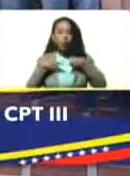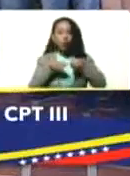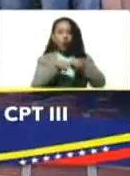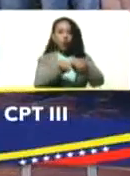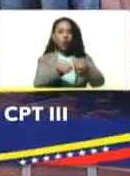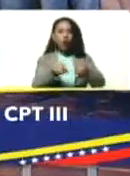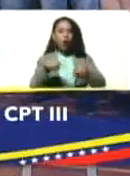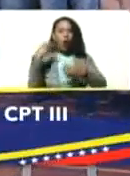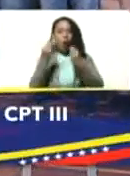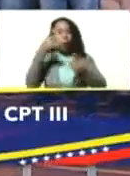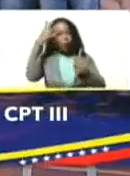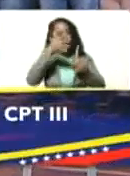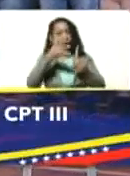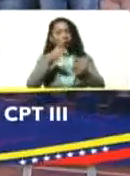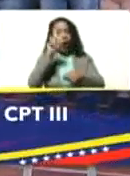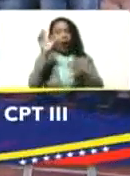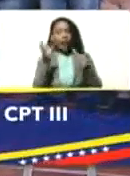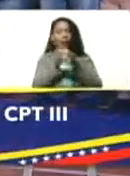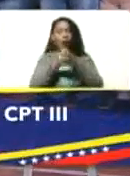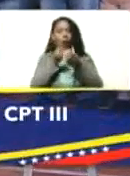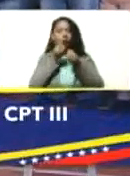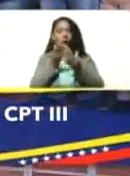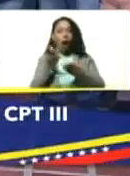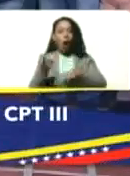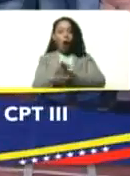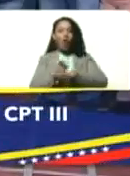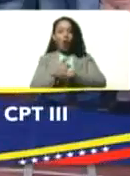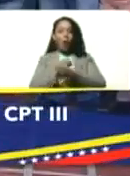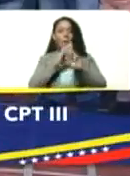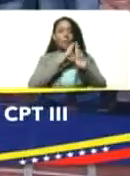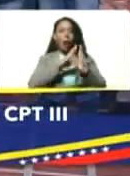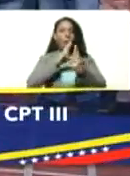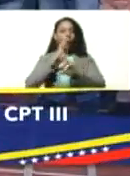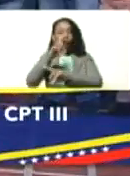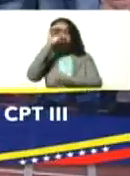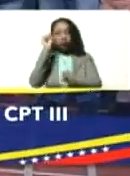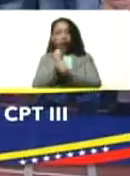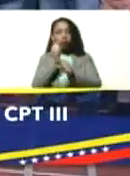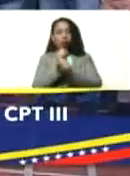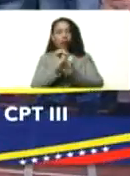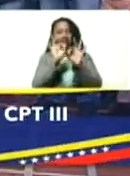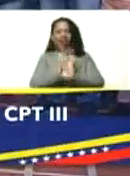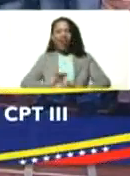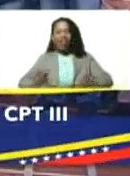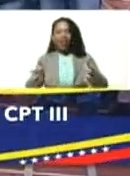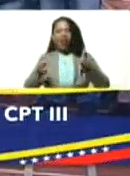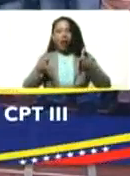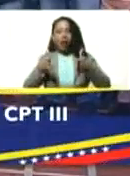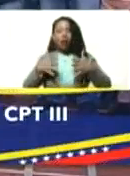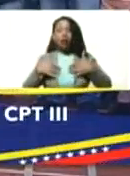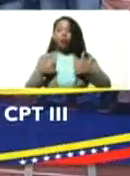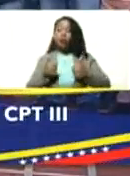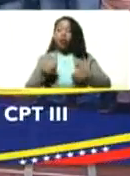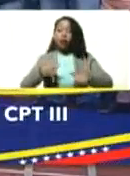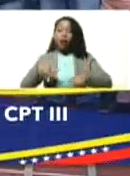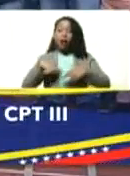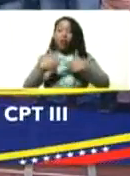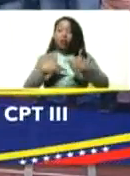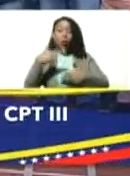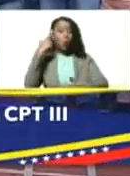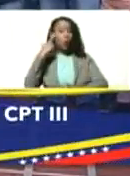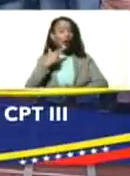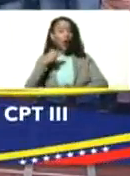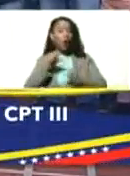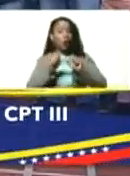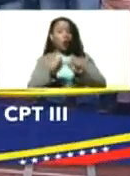usted lo ha orientado. Un equipo de buen gobierno, respuesta al trabajo nadie le gana, y por la salud esta revolución bolivariana